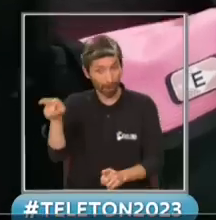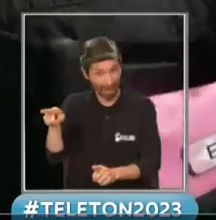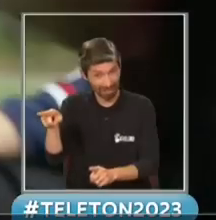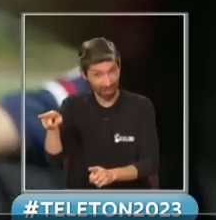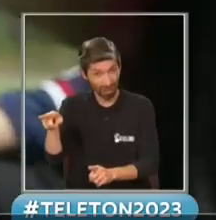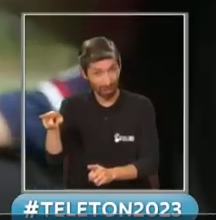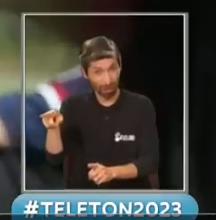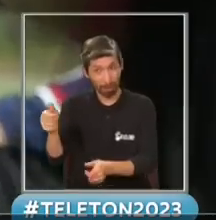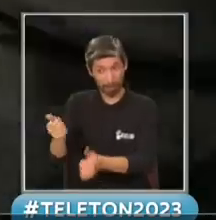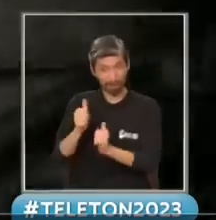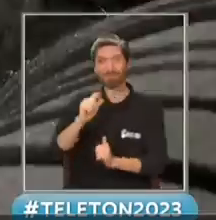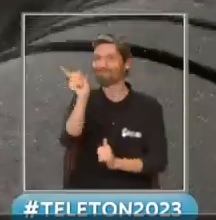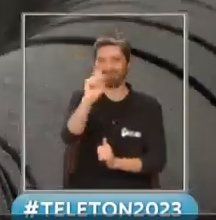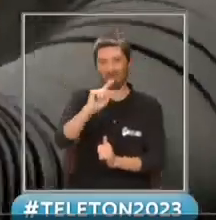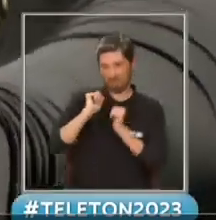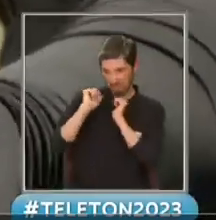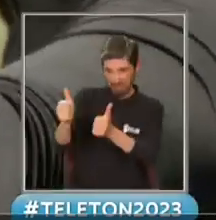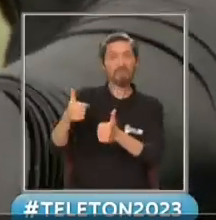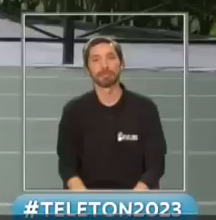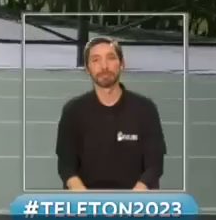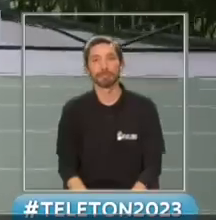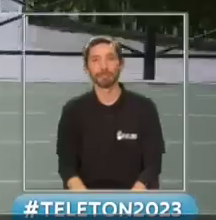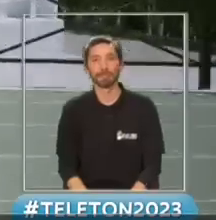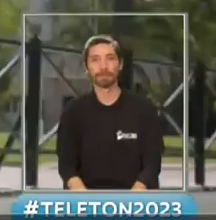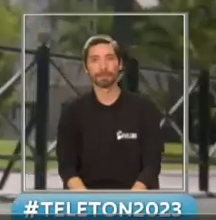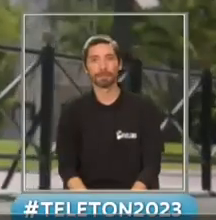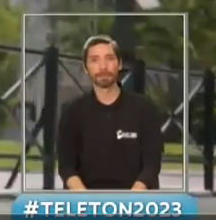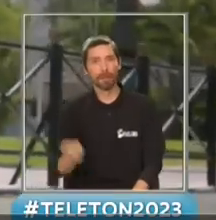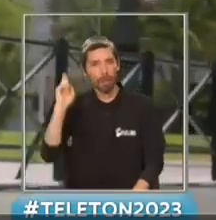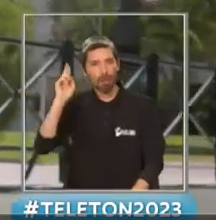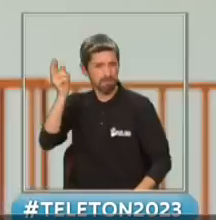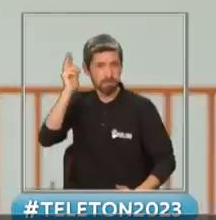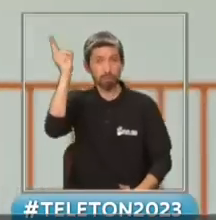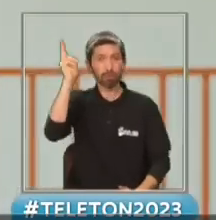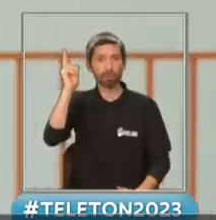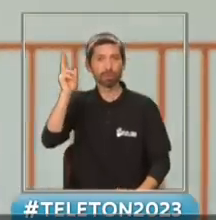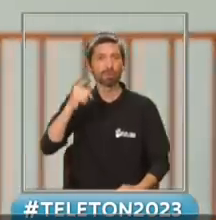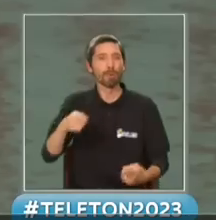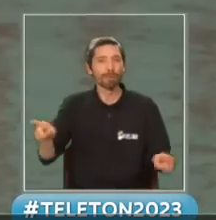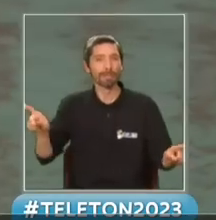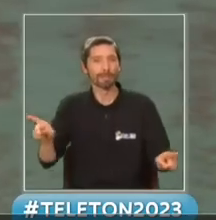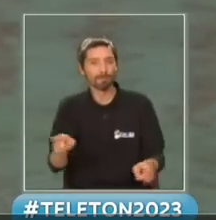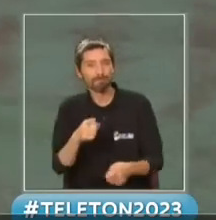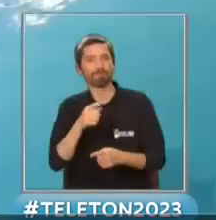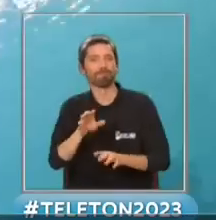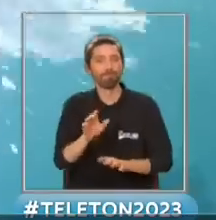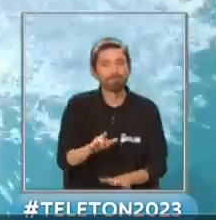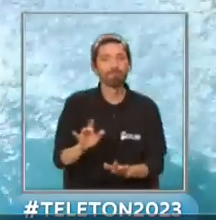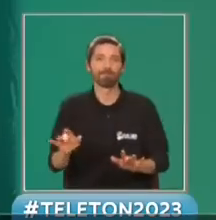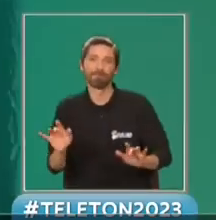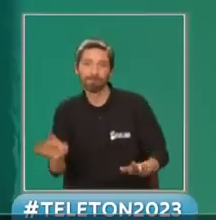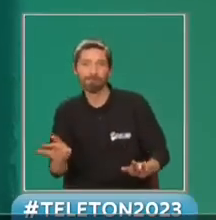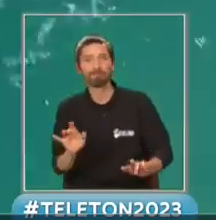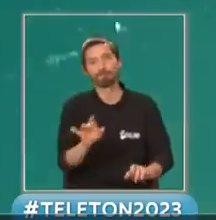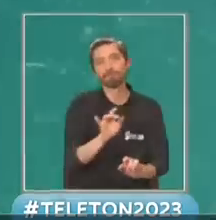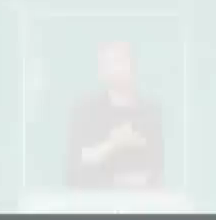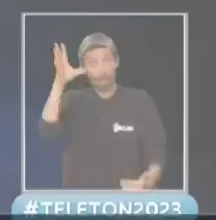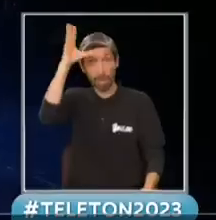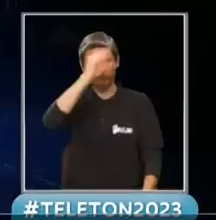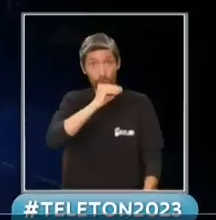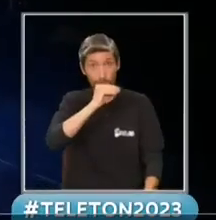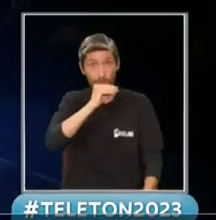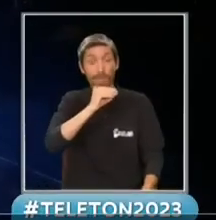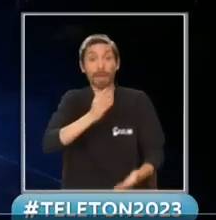contó con la presencia de nuestros representantes de los Parapanamericanos, que encendieron la llama de la competencia. Esta noche